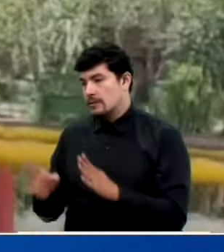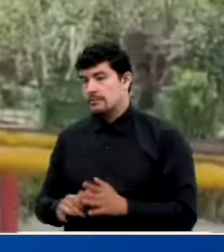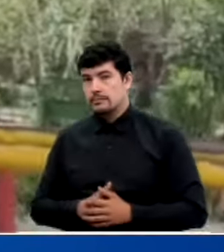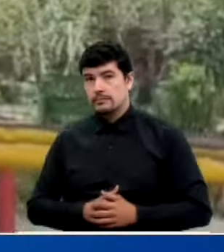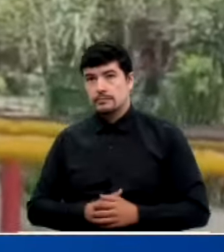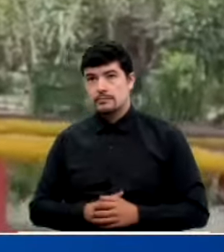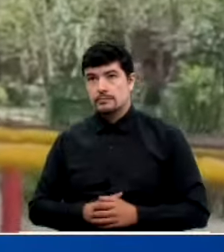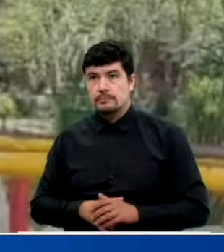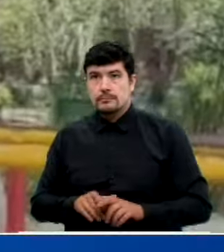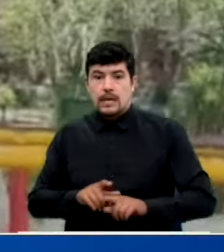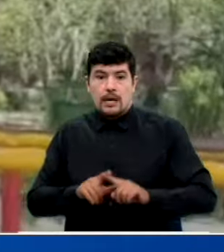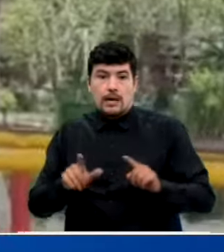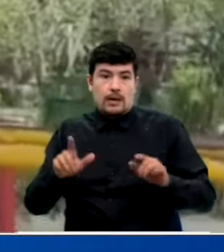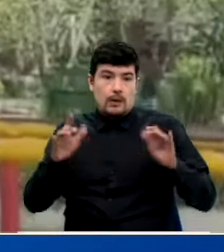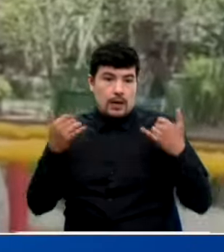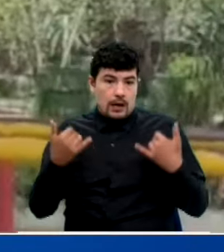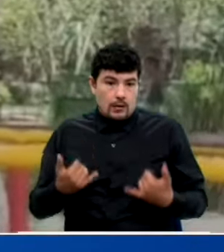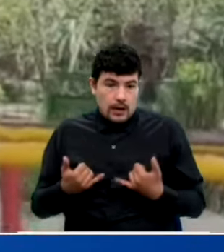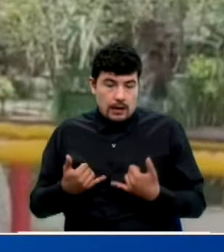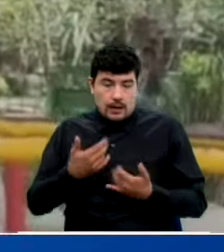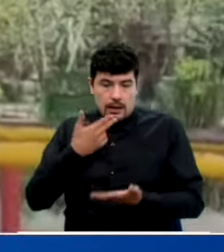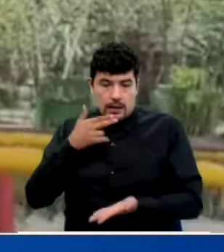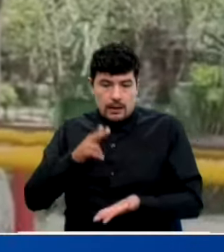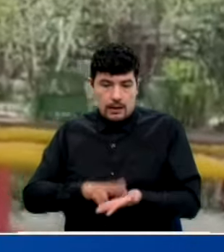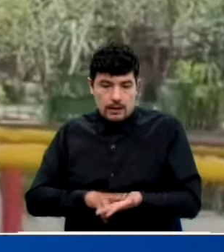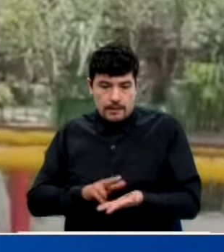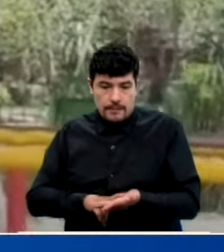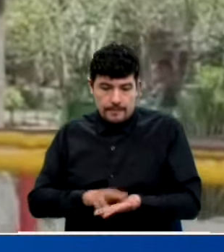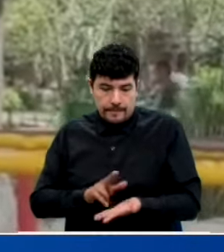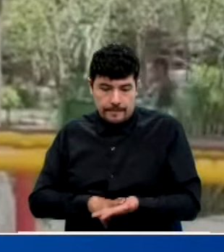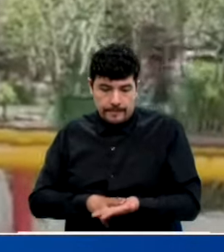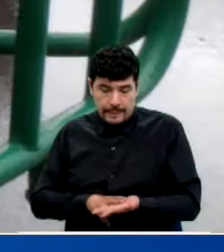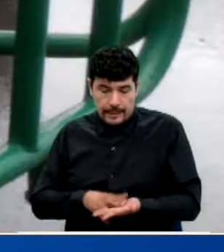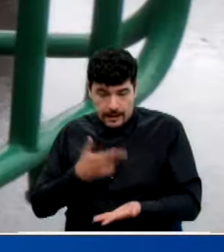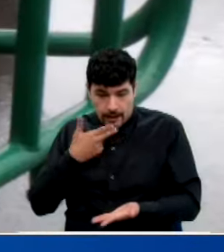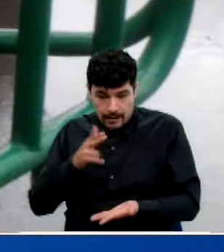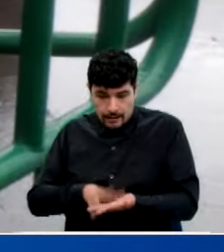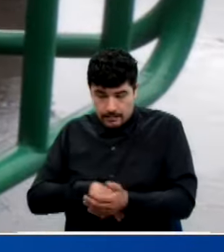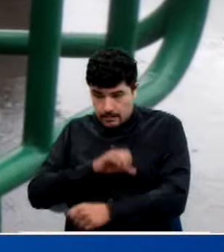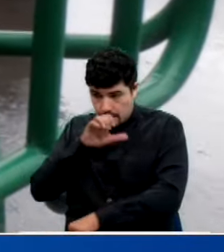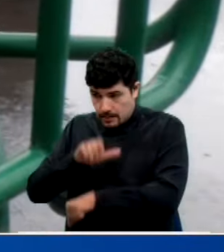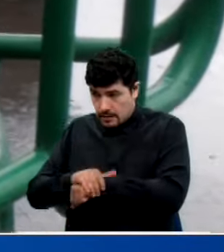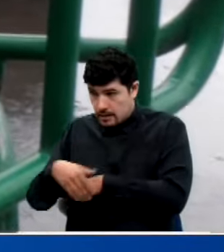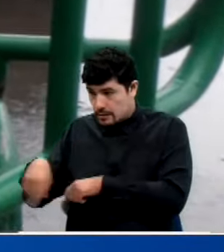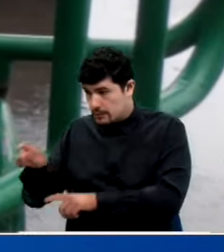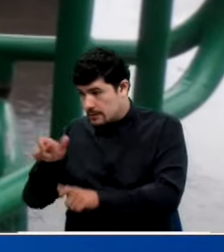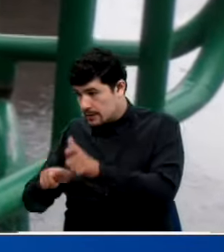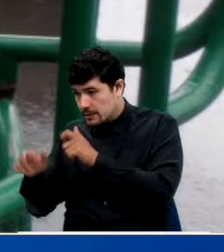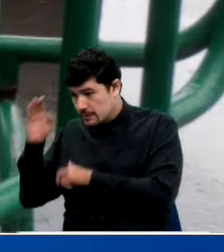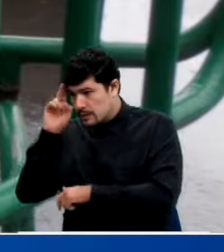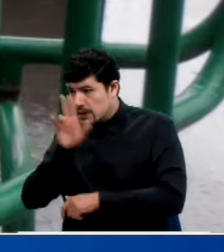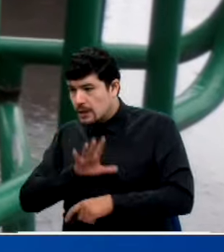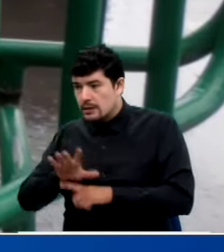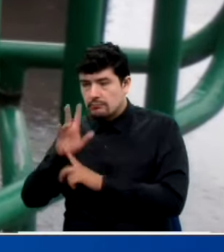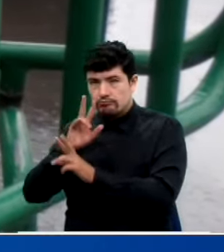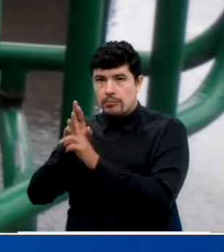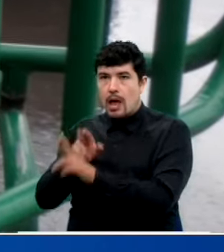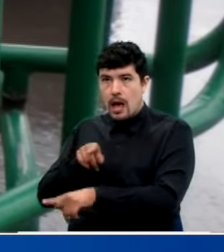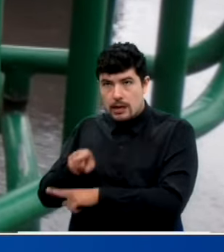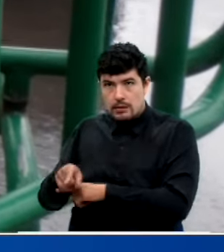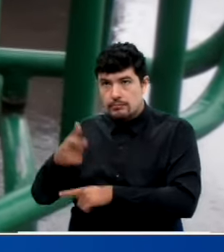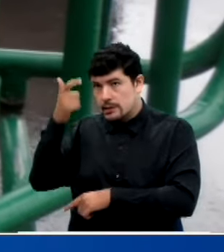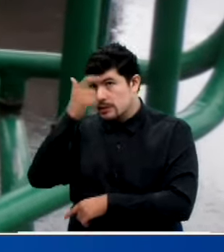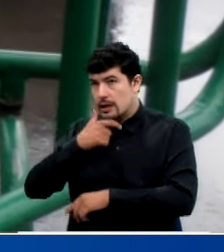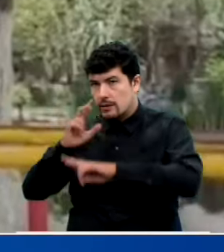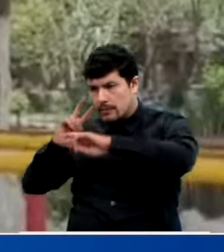caso, haber ordenado la detención de su propio personal nos muestra que están tomando muy en serio esta